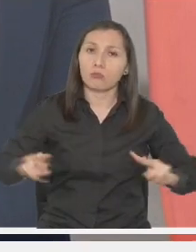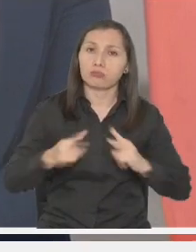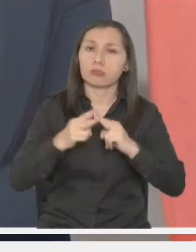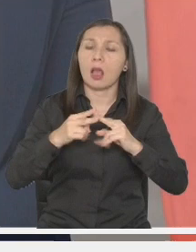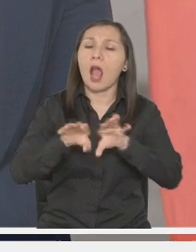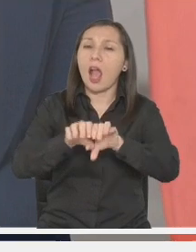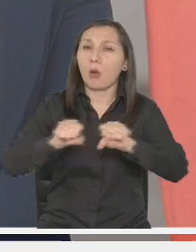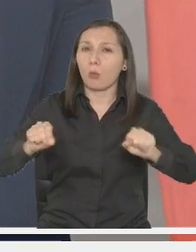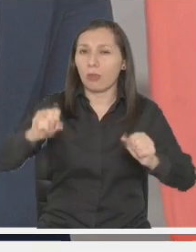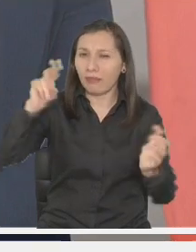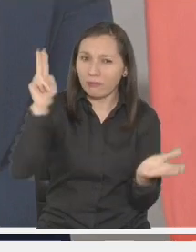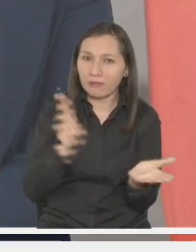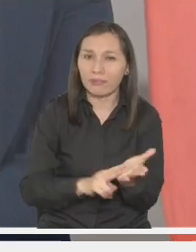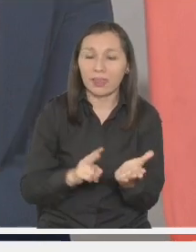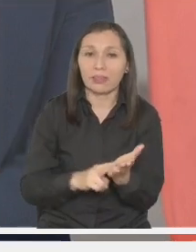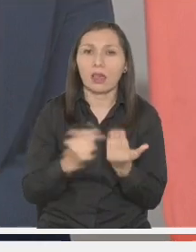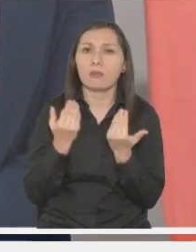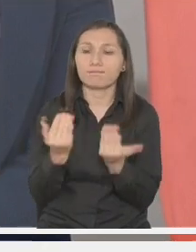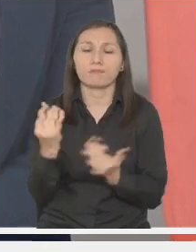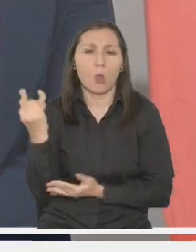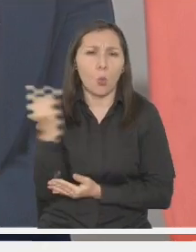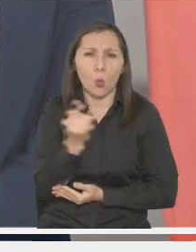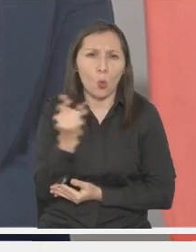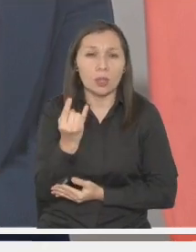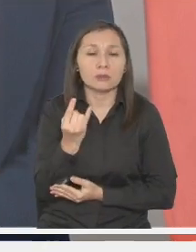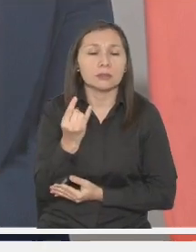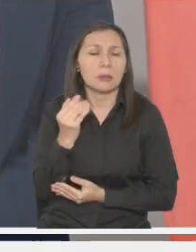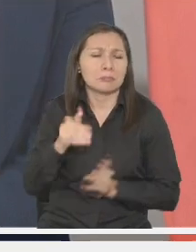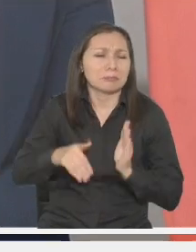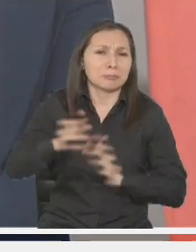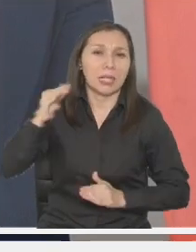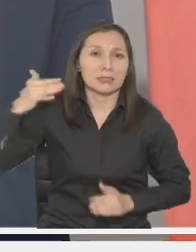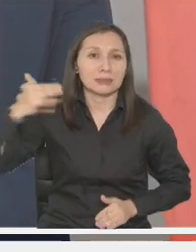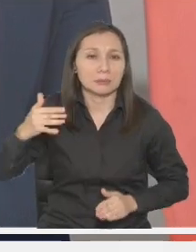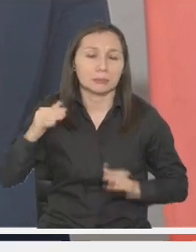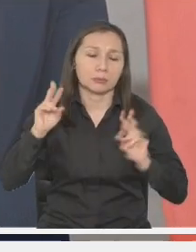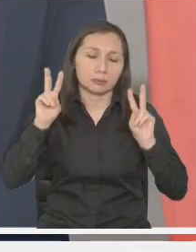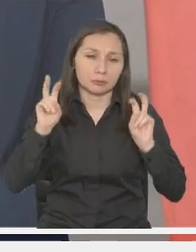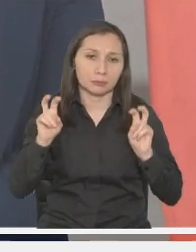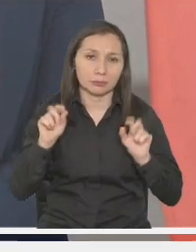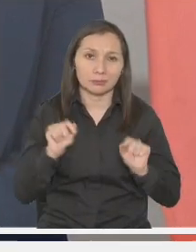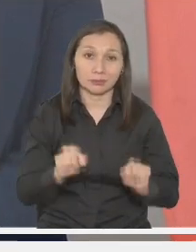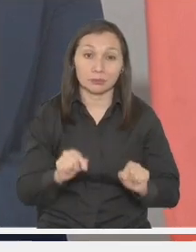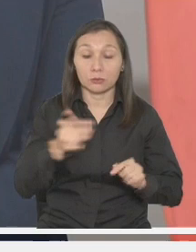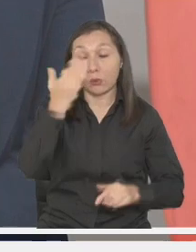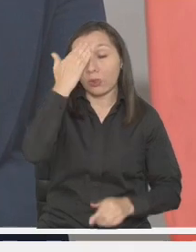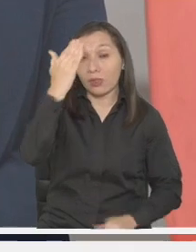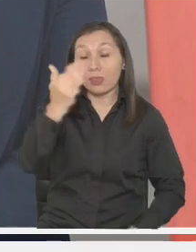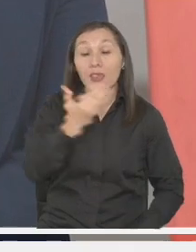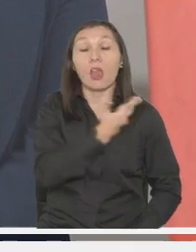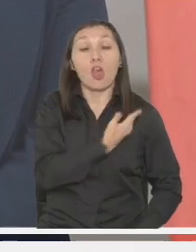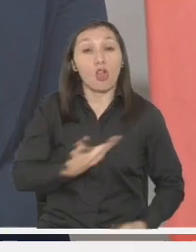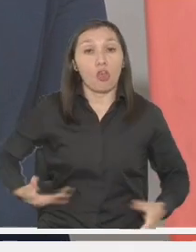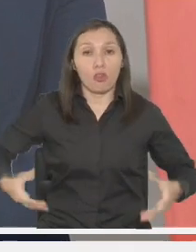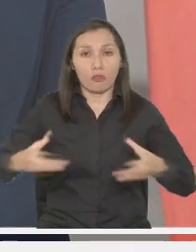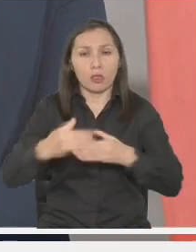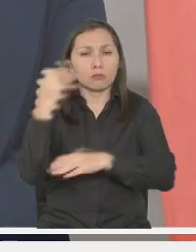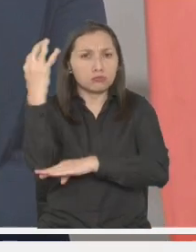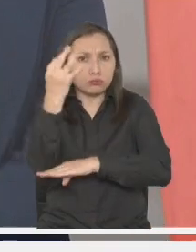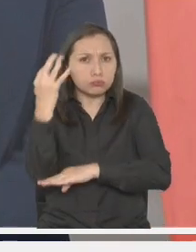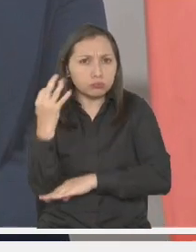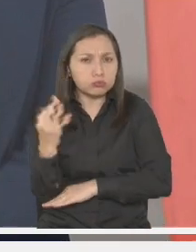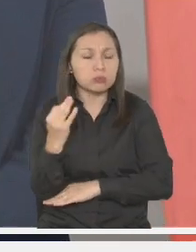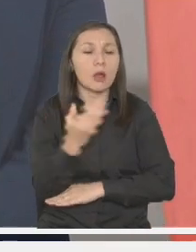acuerdos de verdad, para darle urgencia a lo más importante. En el día de hoy, el gobierno va a tener reuniones